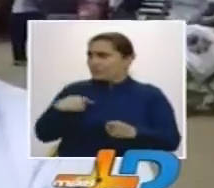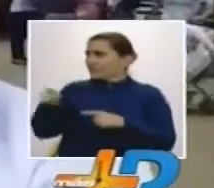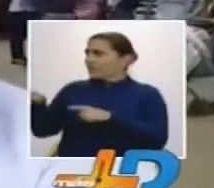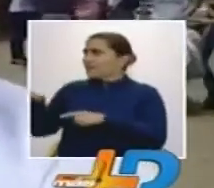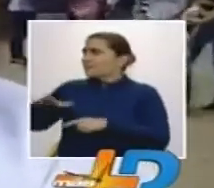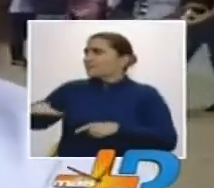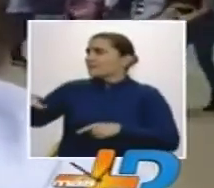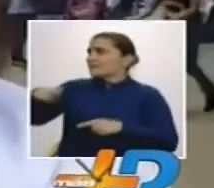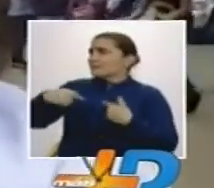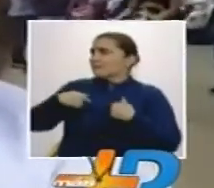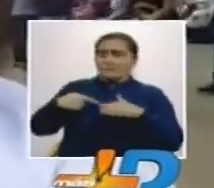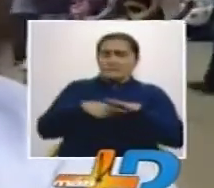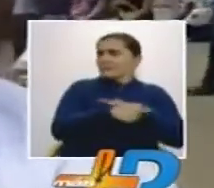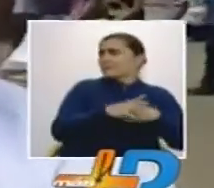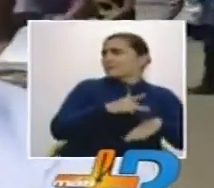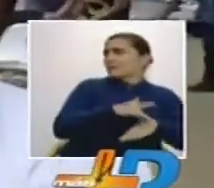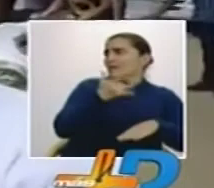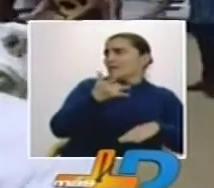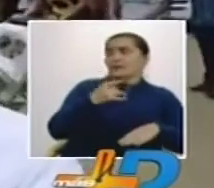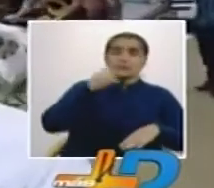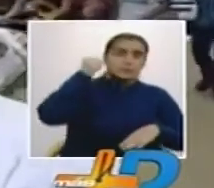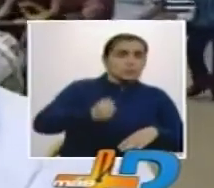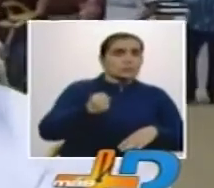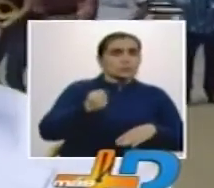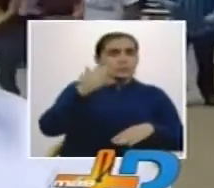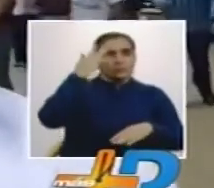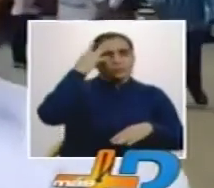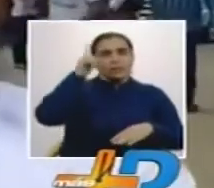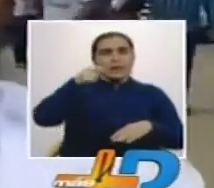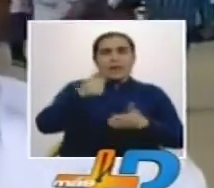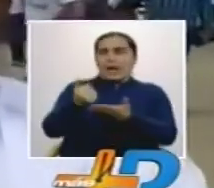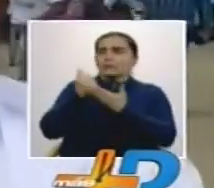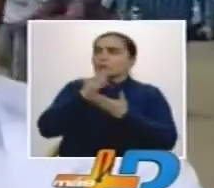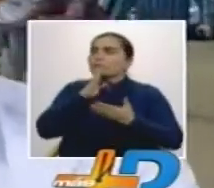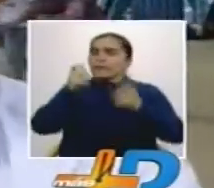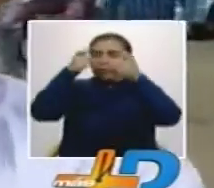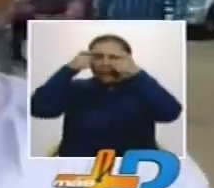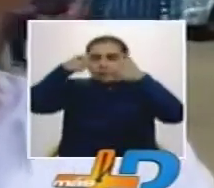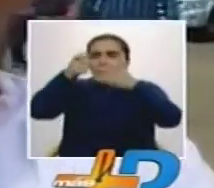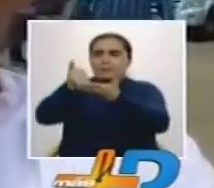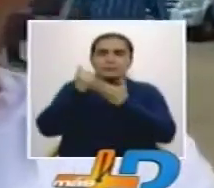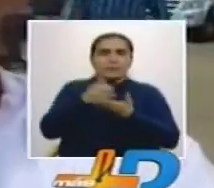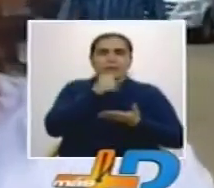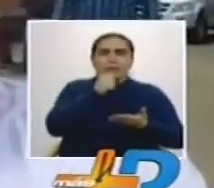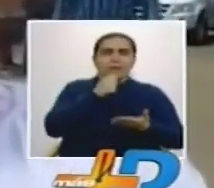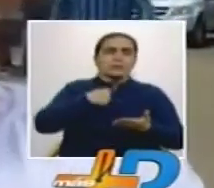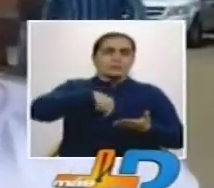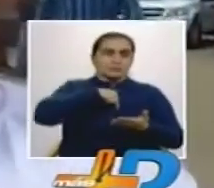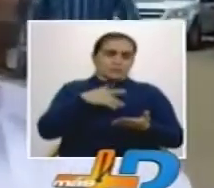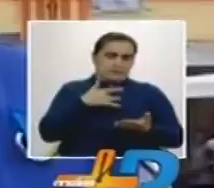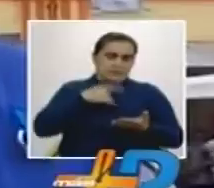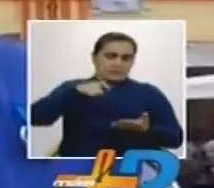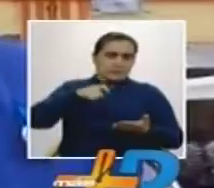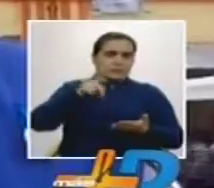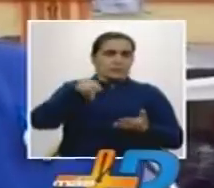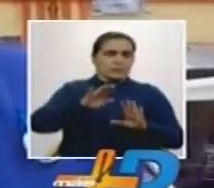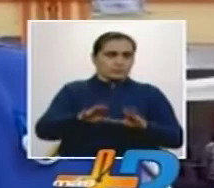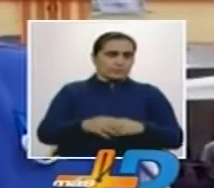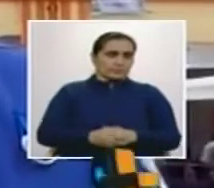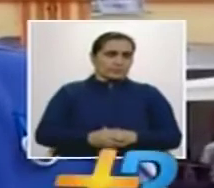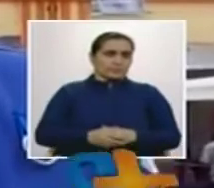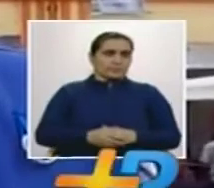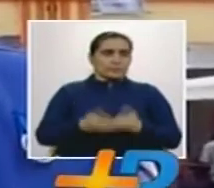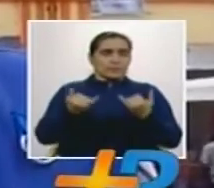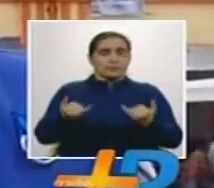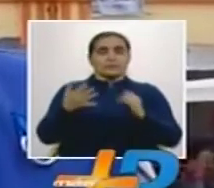de que uno es marginado también. Por el Estado, por las entidades que manejan el pueblo.